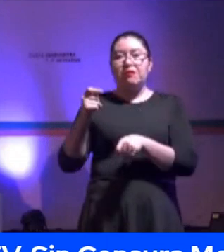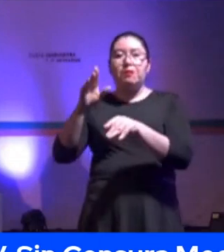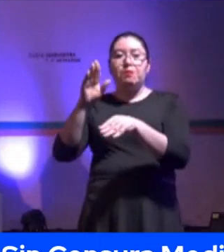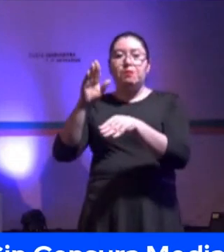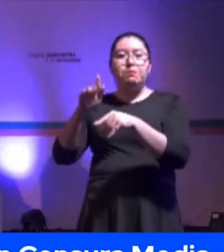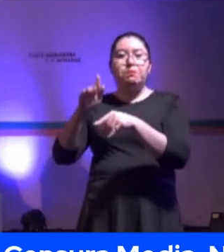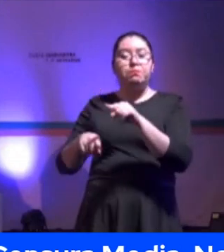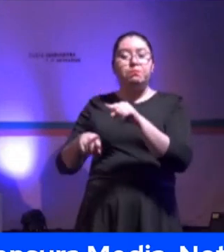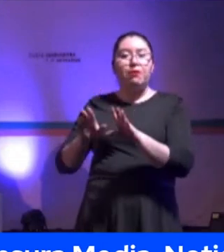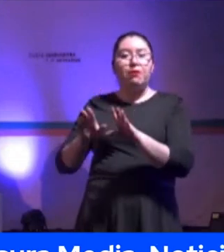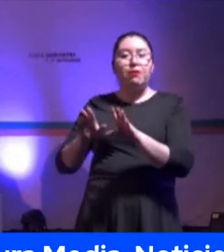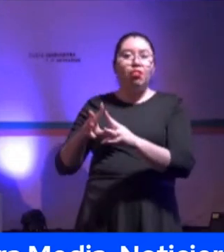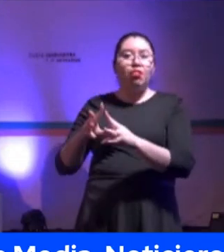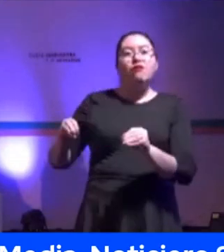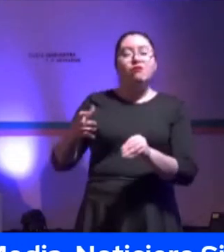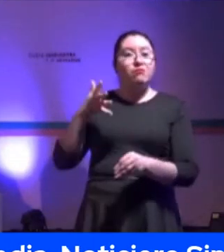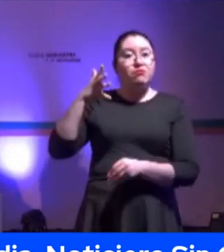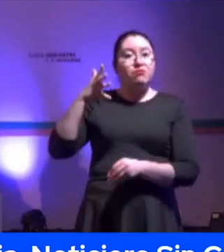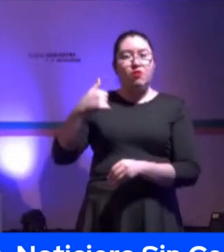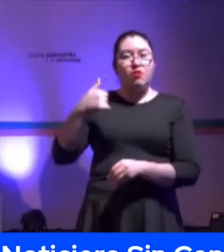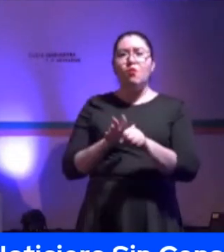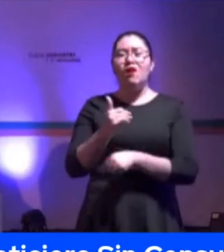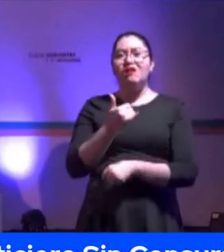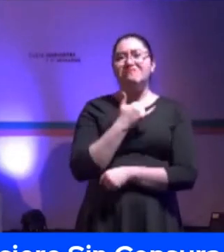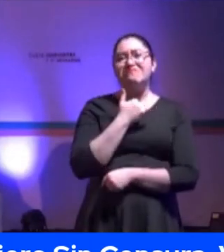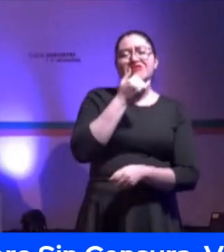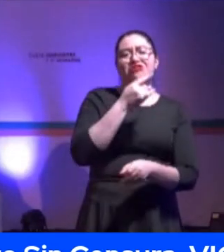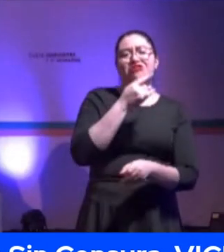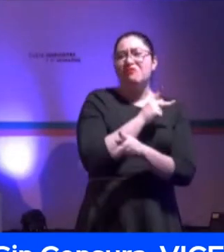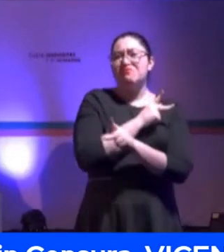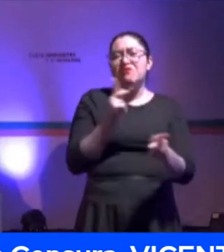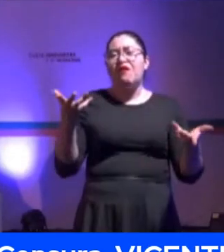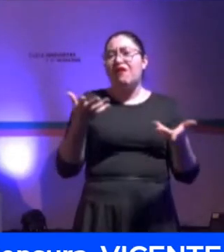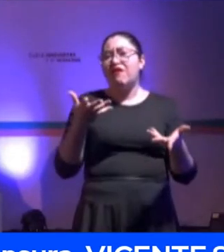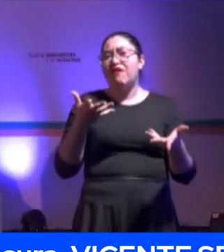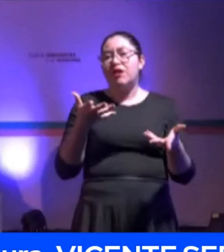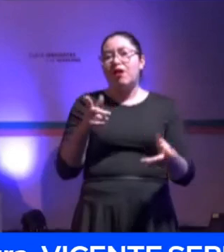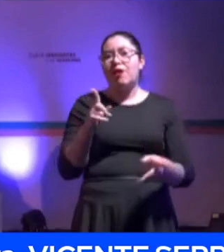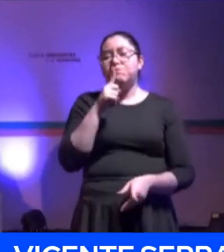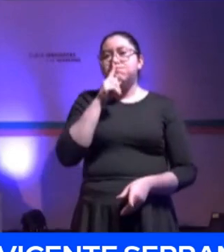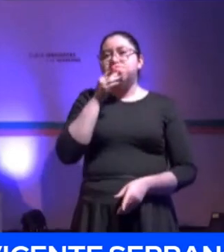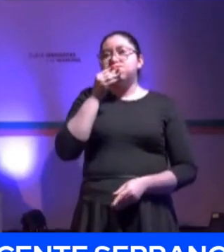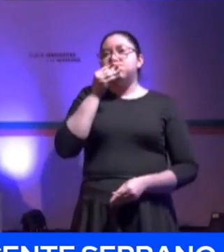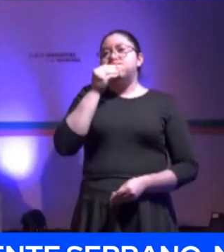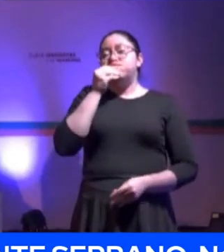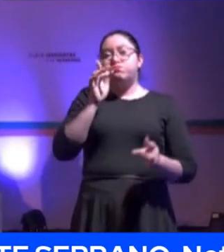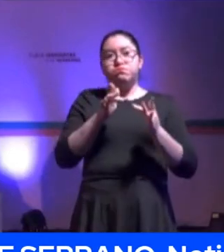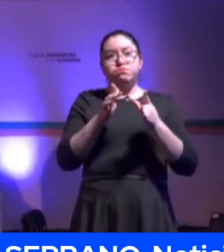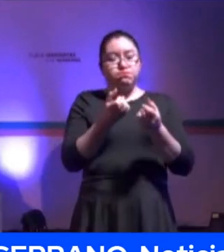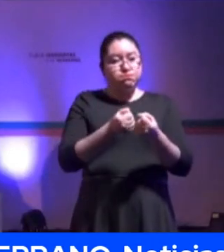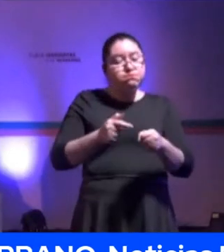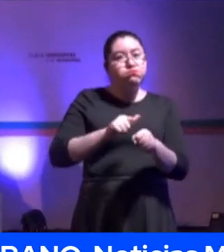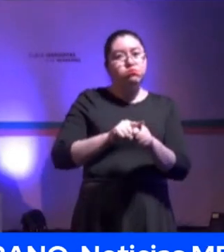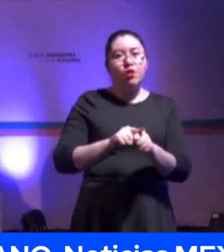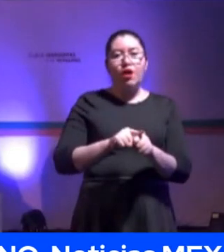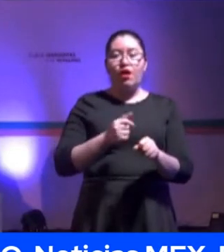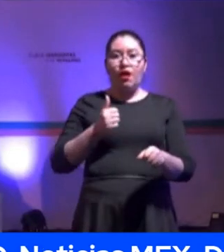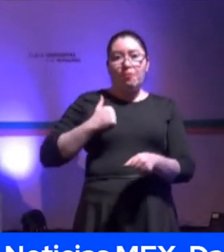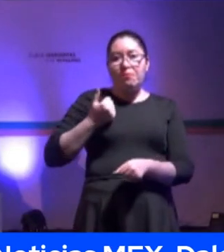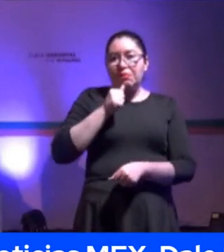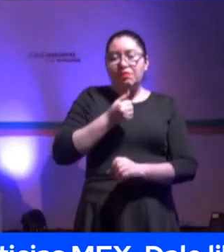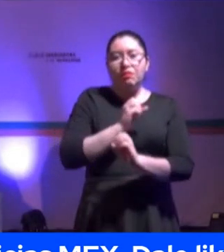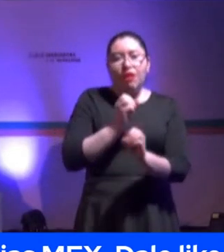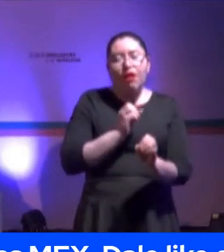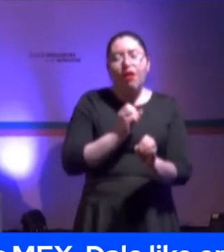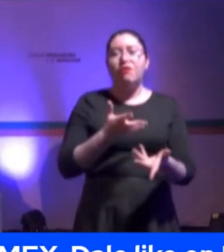que pudiéramos cometer absolutamente todos? Quedarnos callados, no aprovechar las redes sociales, no aprovechar estos medios de comunicación,